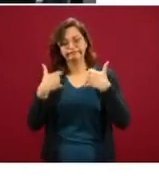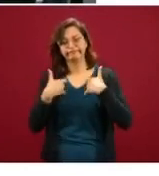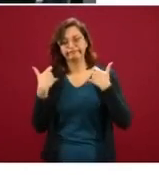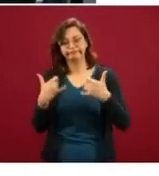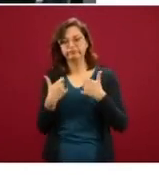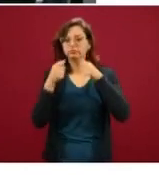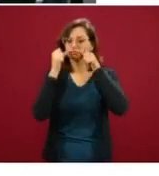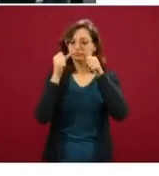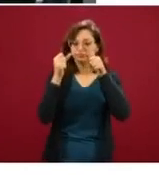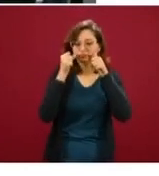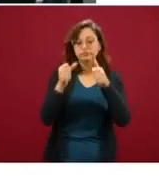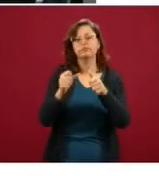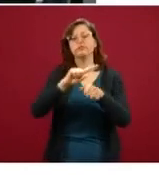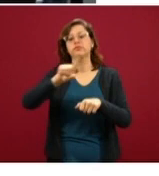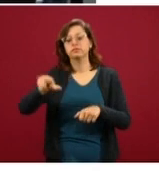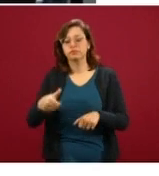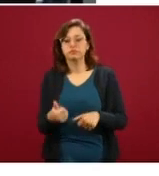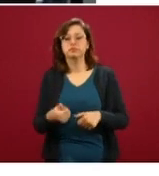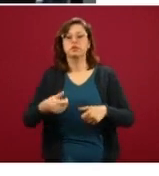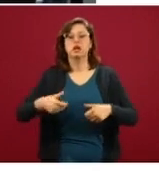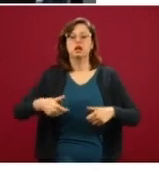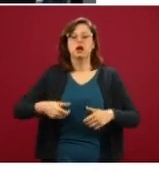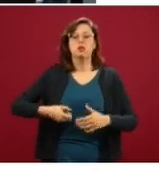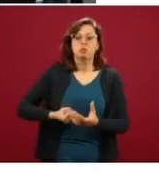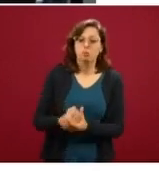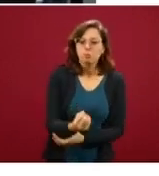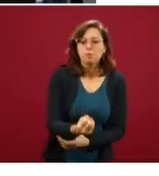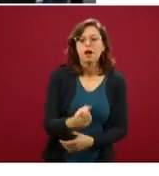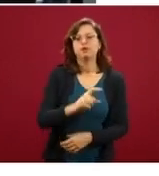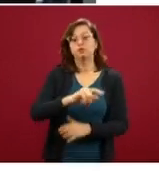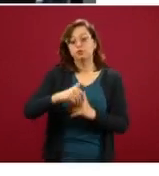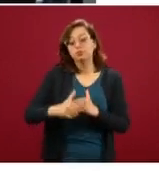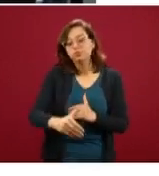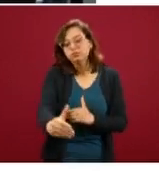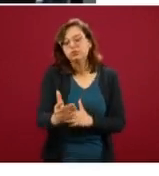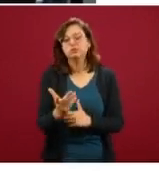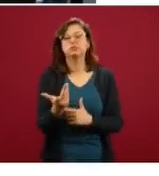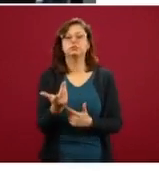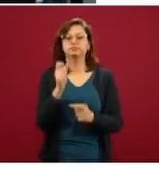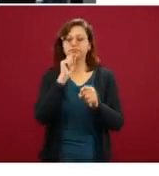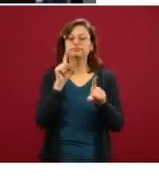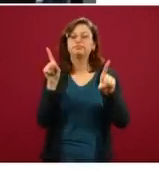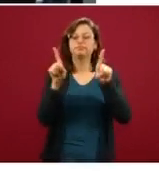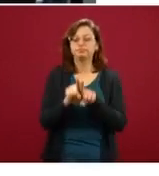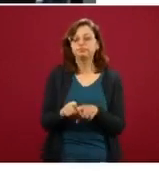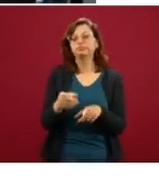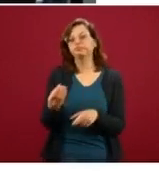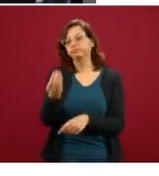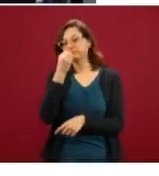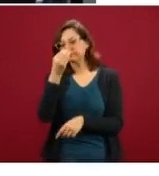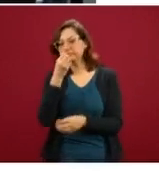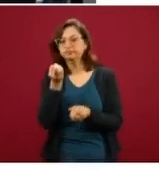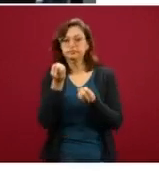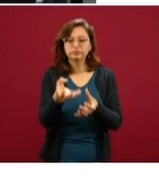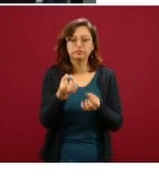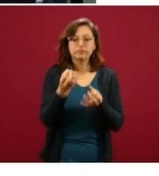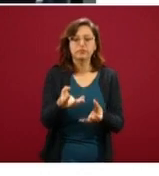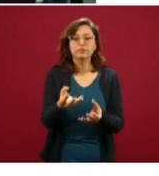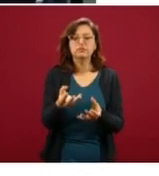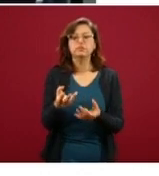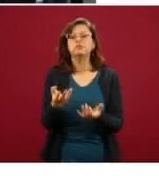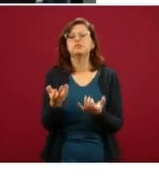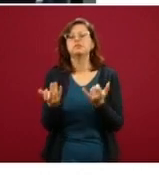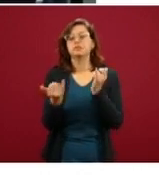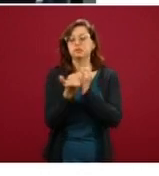el embarazo, el parto, el puerperio, les damos odontología, nutrición, pero también hemos tenido una disminución